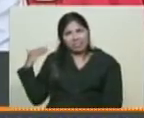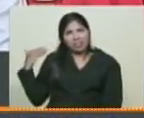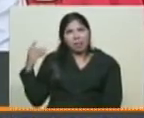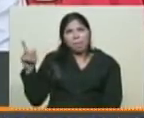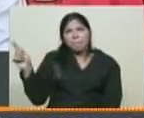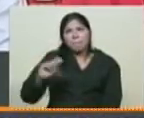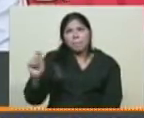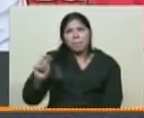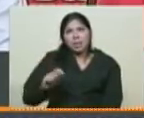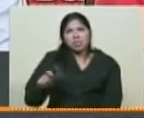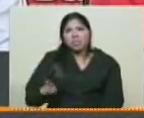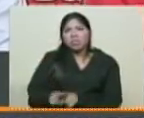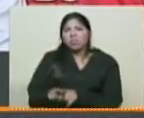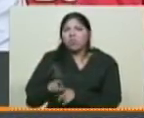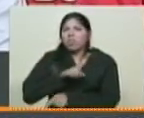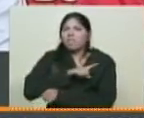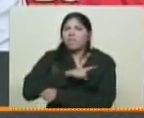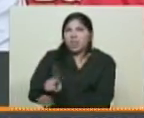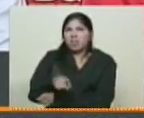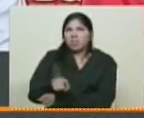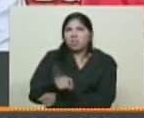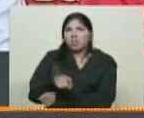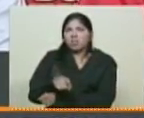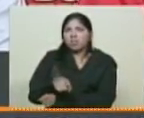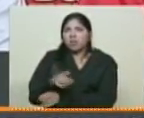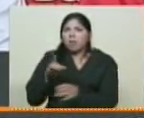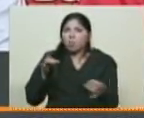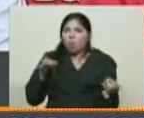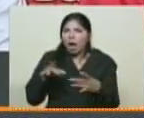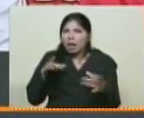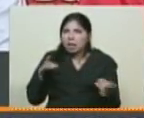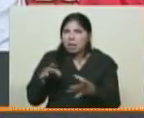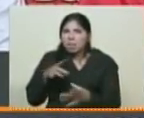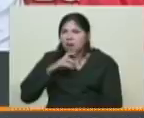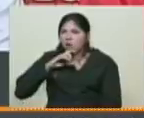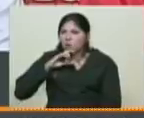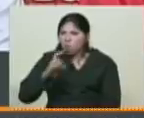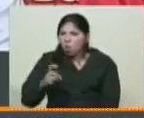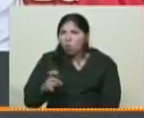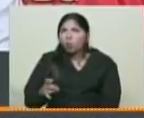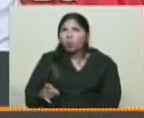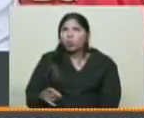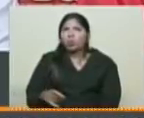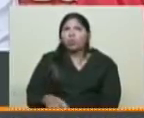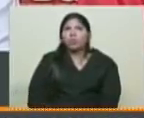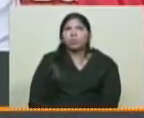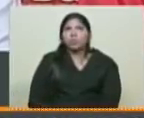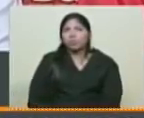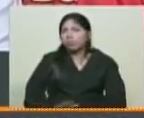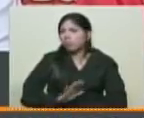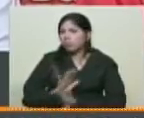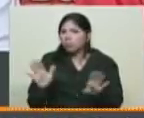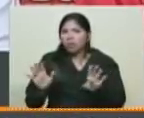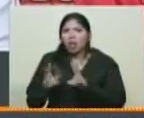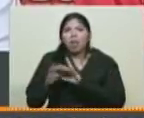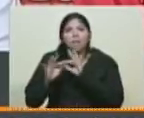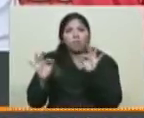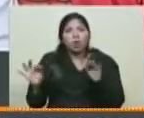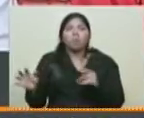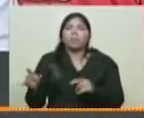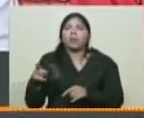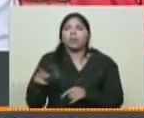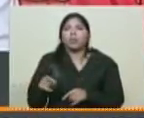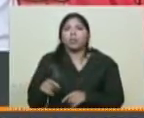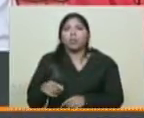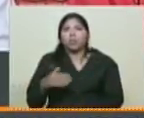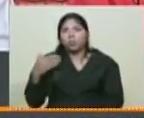quiso imponer con la violencia y la muerte, el odio, la persecución, el pueblo encontró el camino de paz cuando el